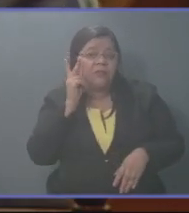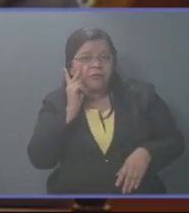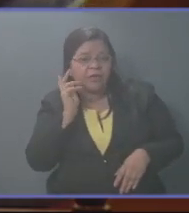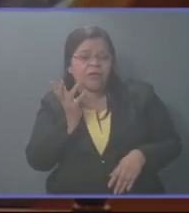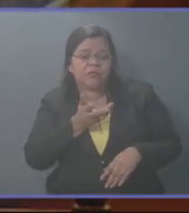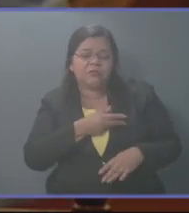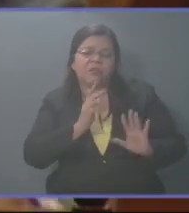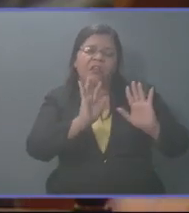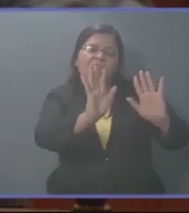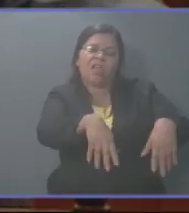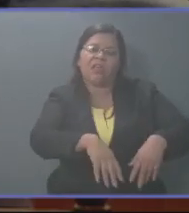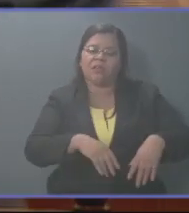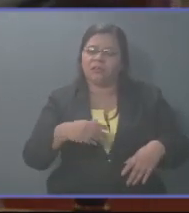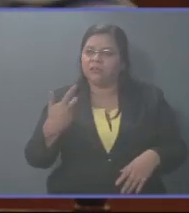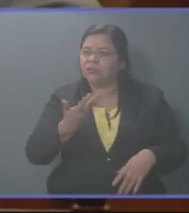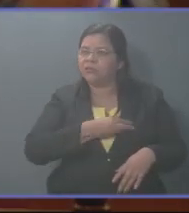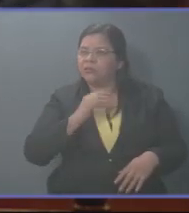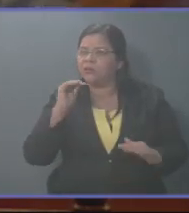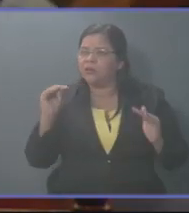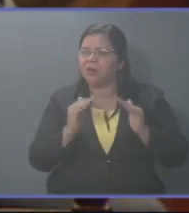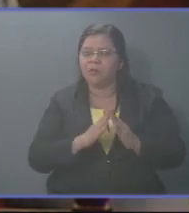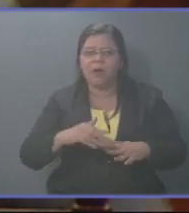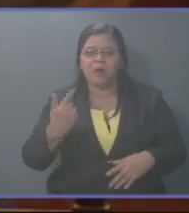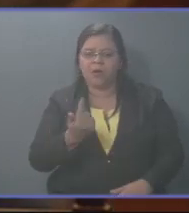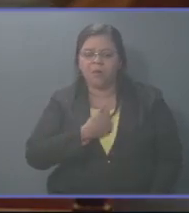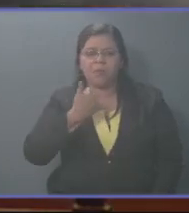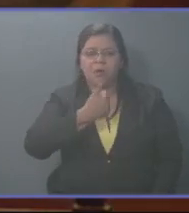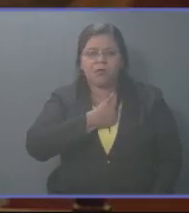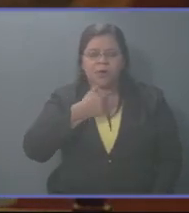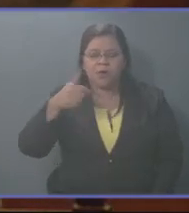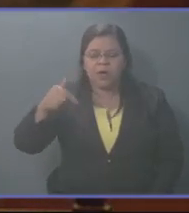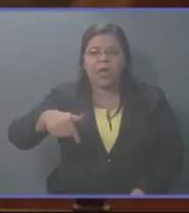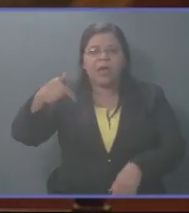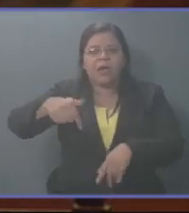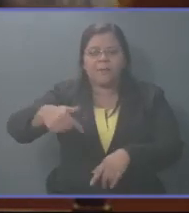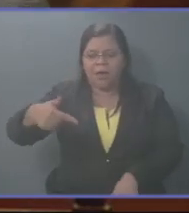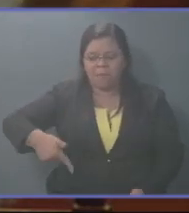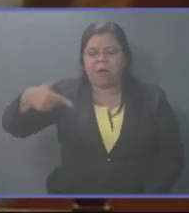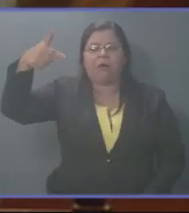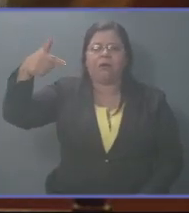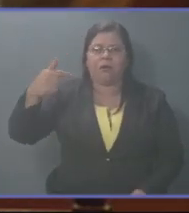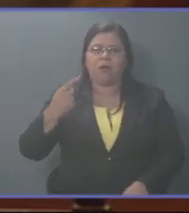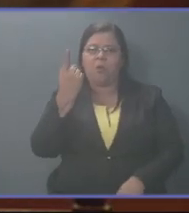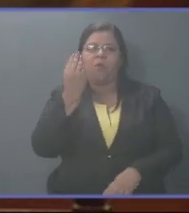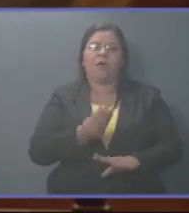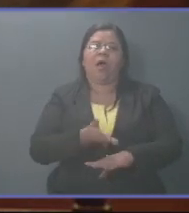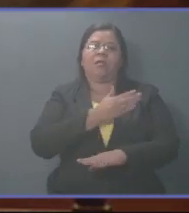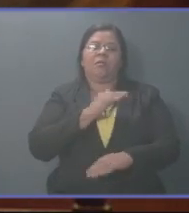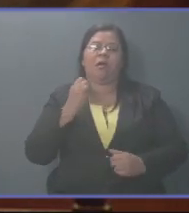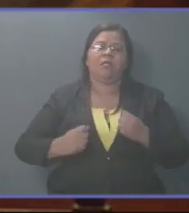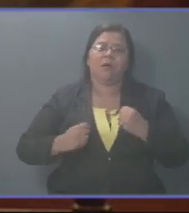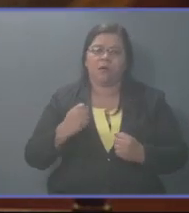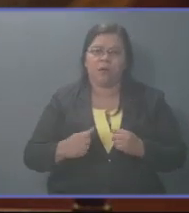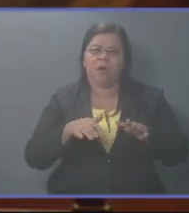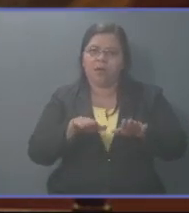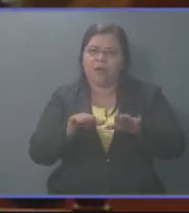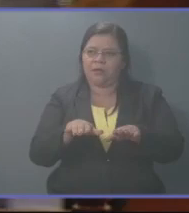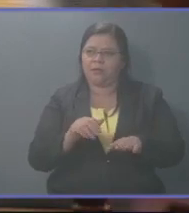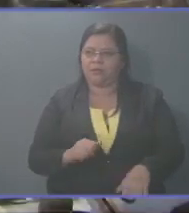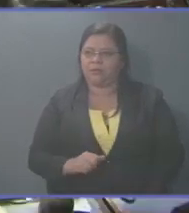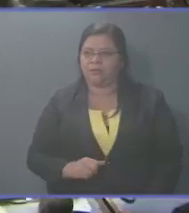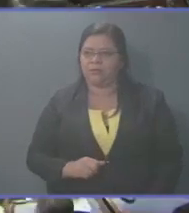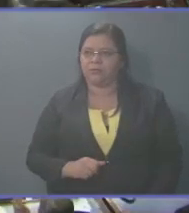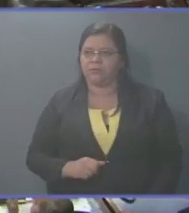hacerlo es como pegarse un balazo en el pie un día antes de la maratón. Muchas gracias.